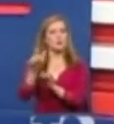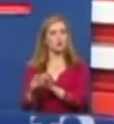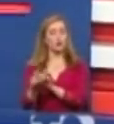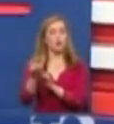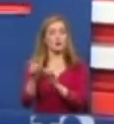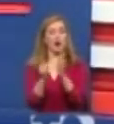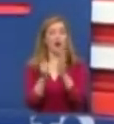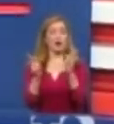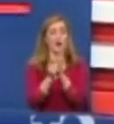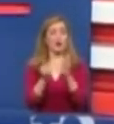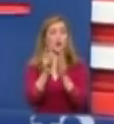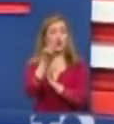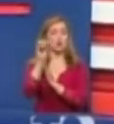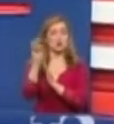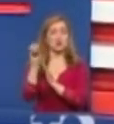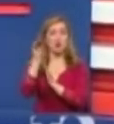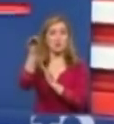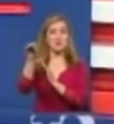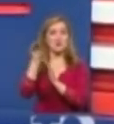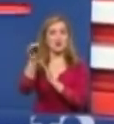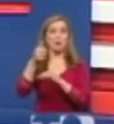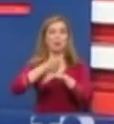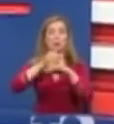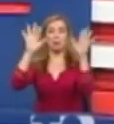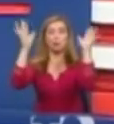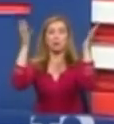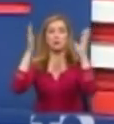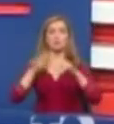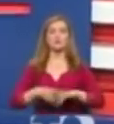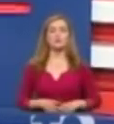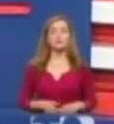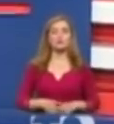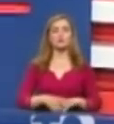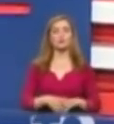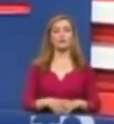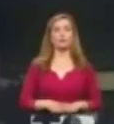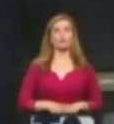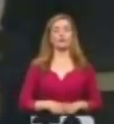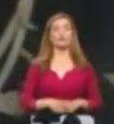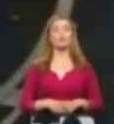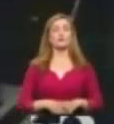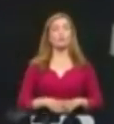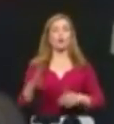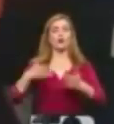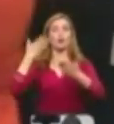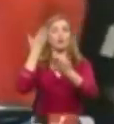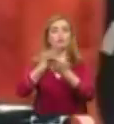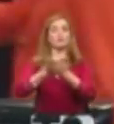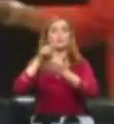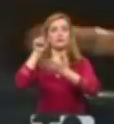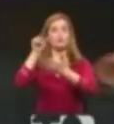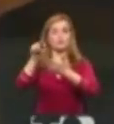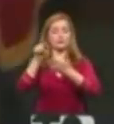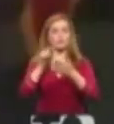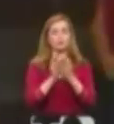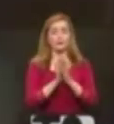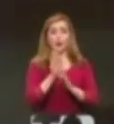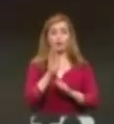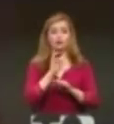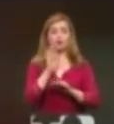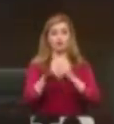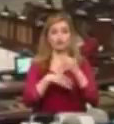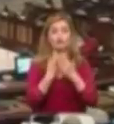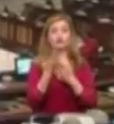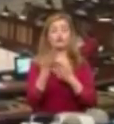en el dispositivo de Alvarado. Aquí está el detalle de las comparecencias. Llegaron a la Asamblea con cifras y explicaron los